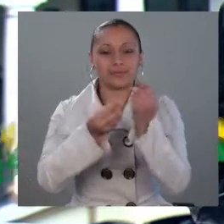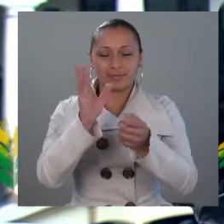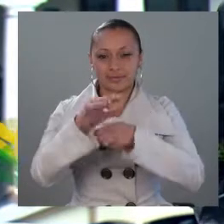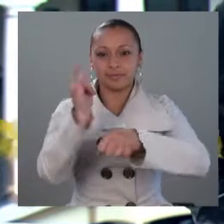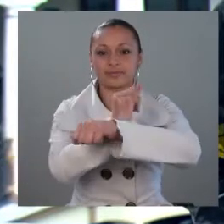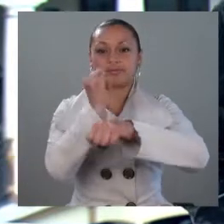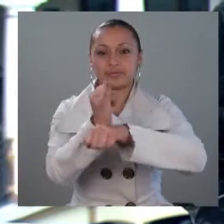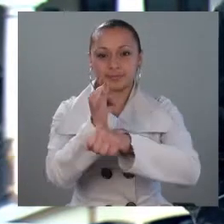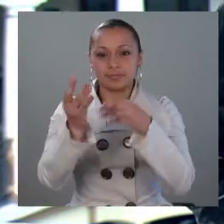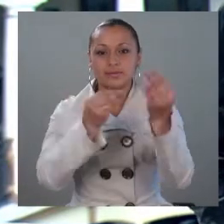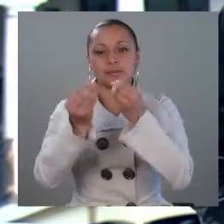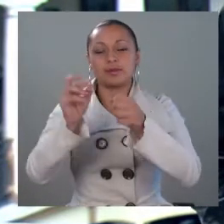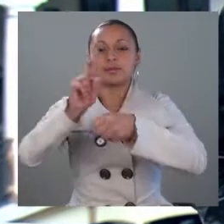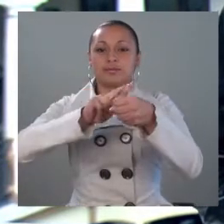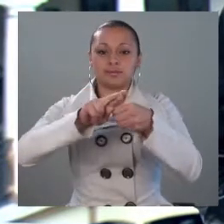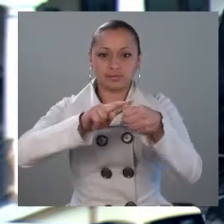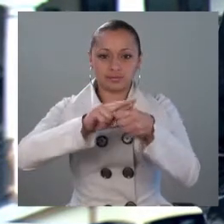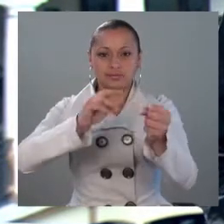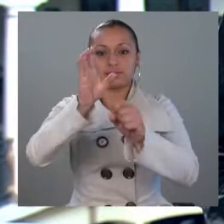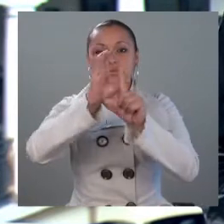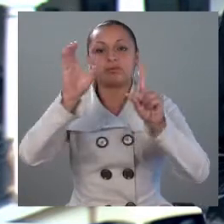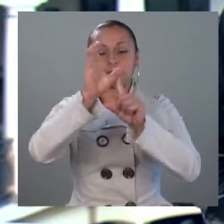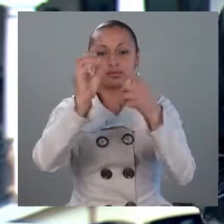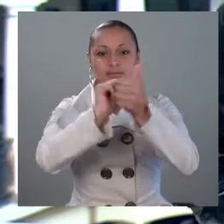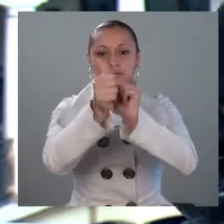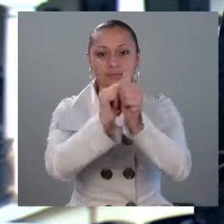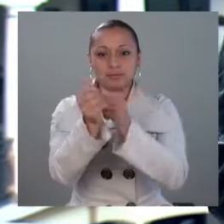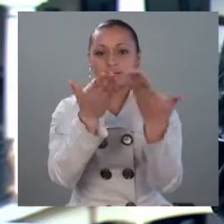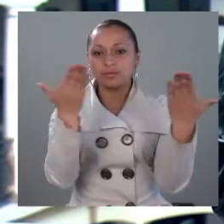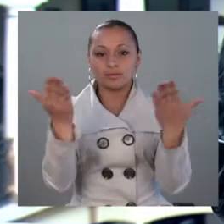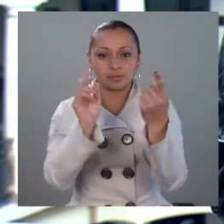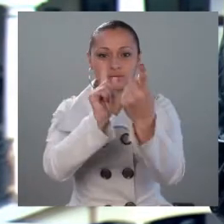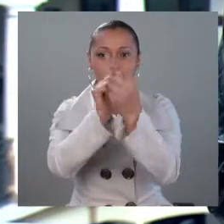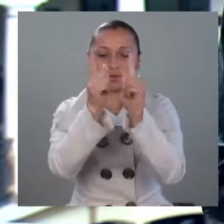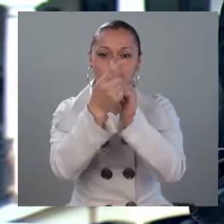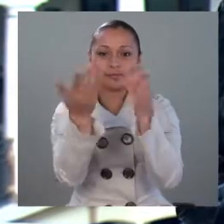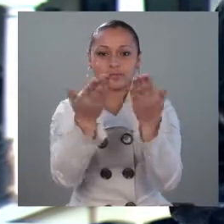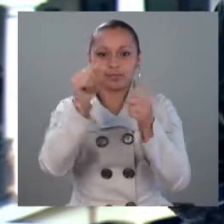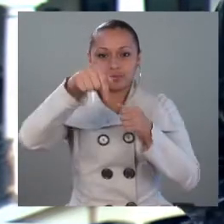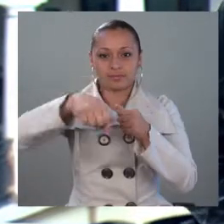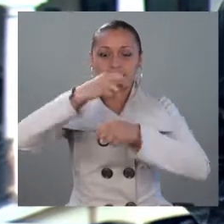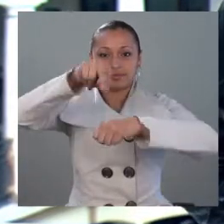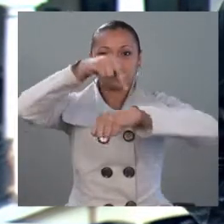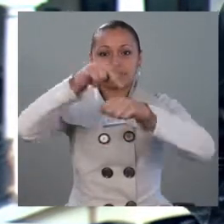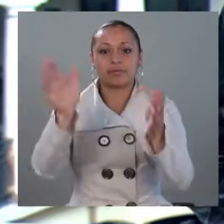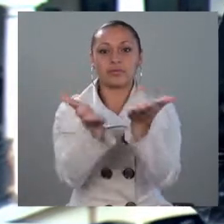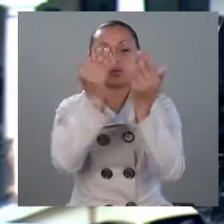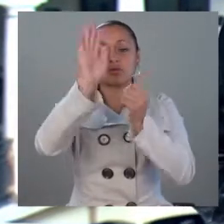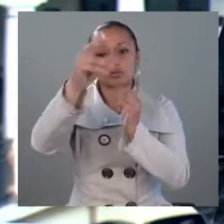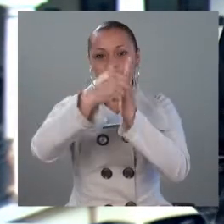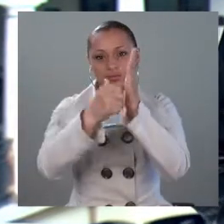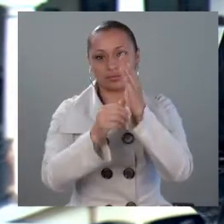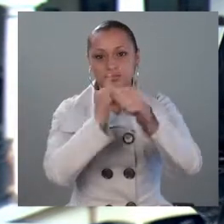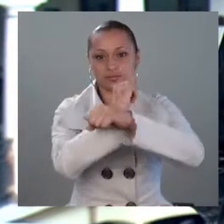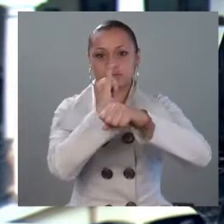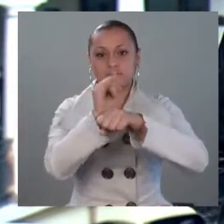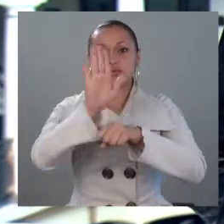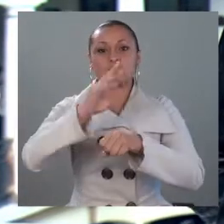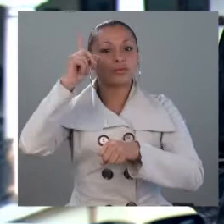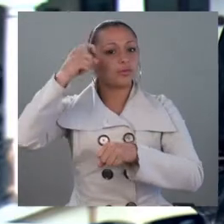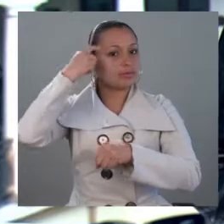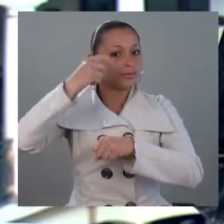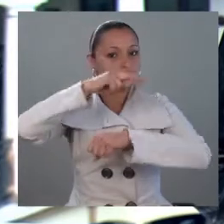El acontecer institucional, el quehacer regional, la cultura y el deporte tienen un punto de encuentro en Nariño Mejor, programa institucional de